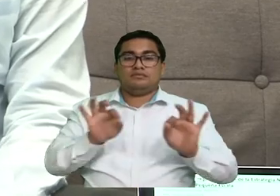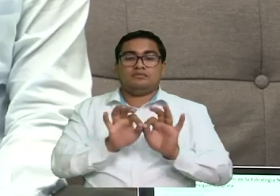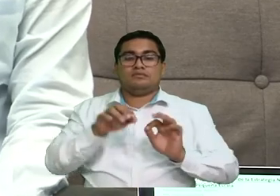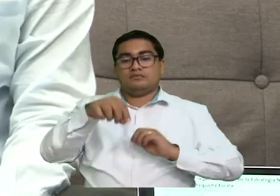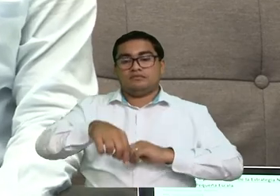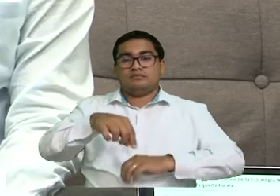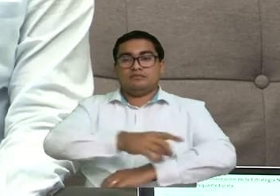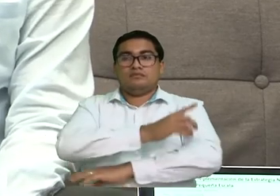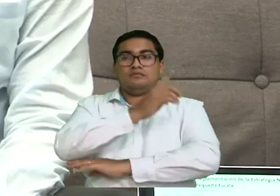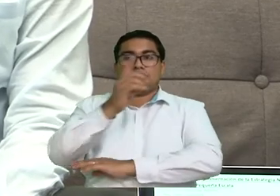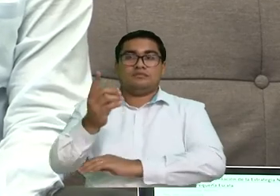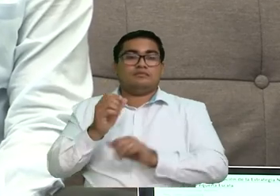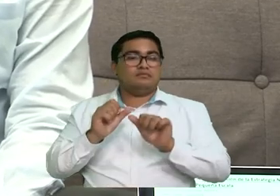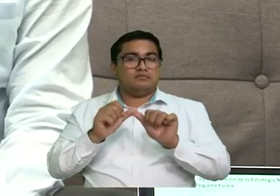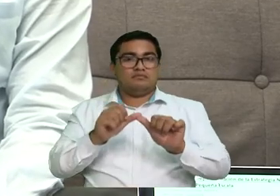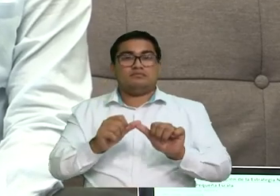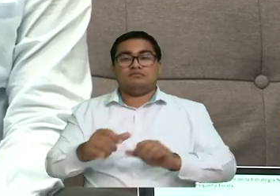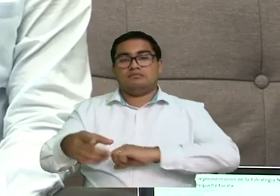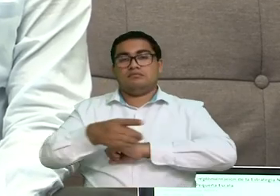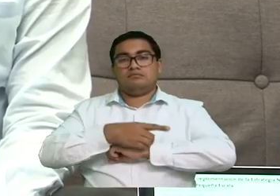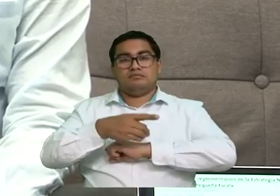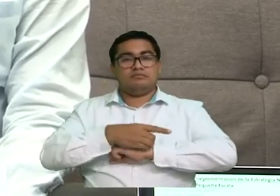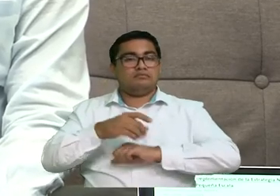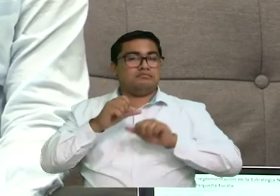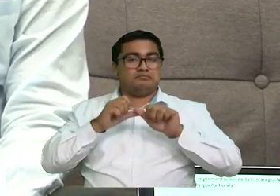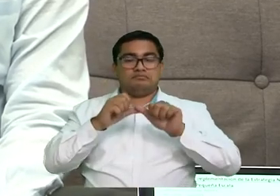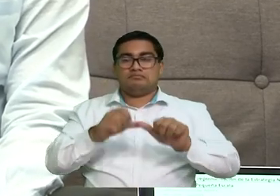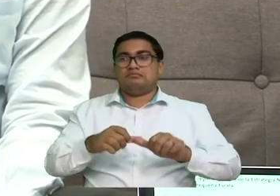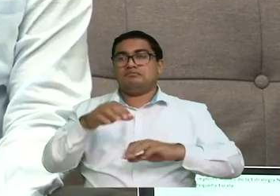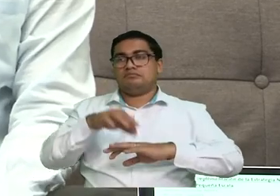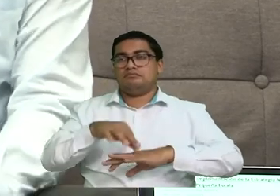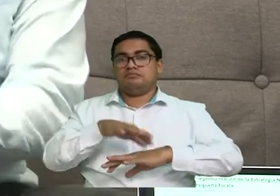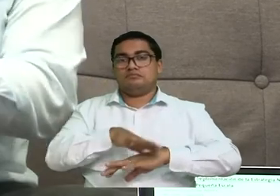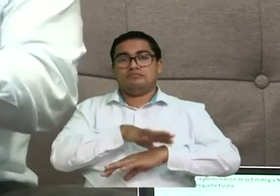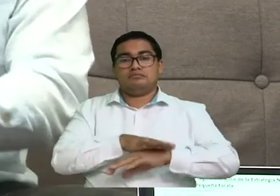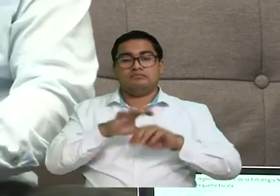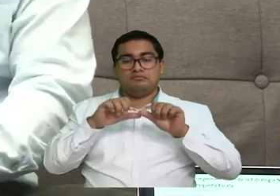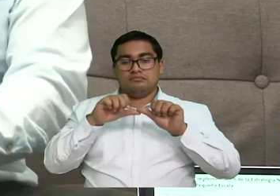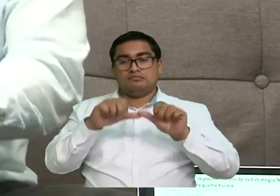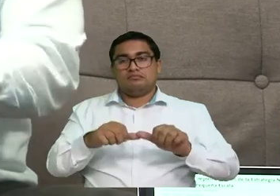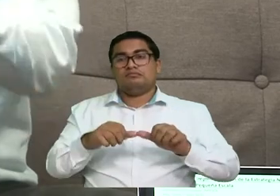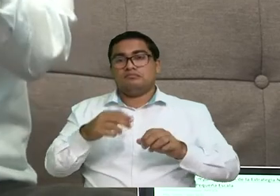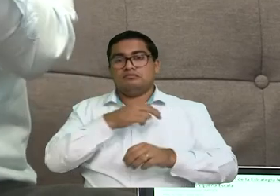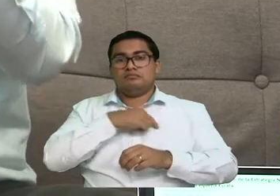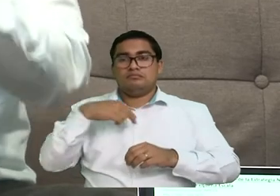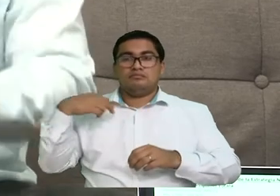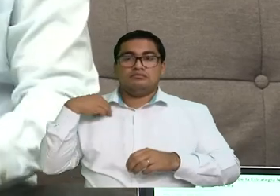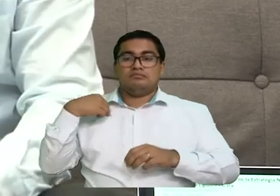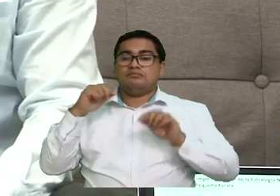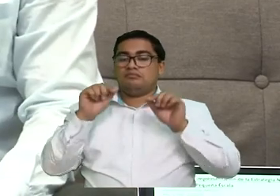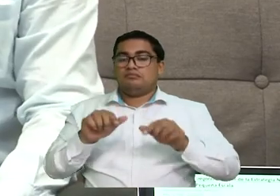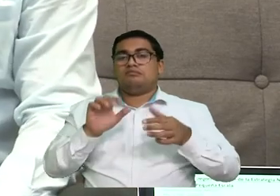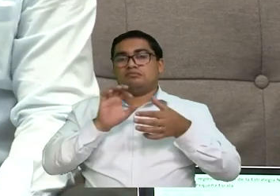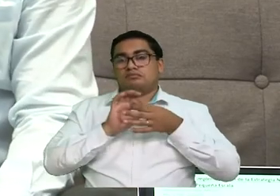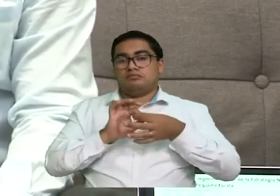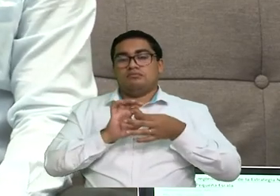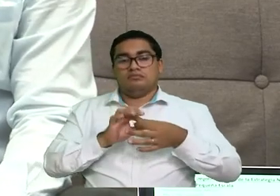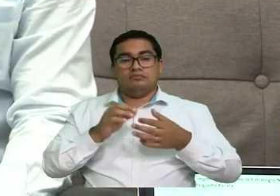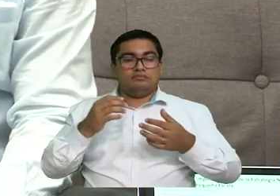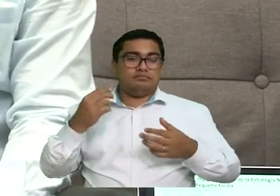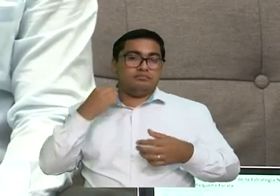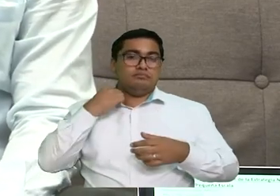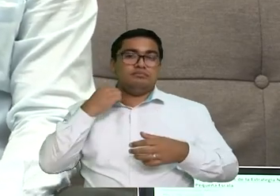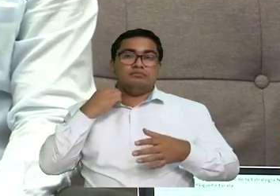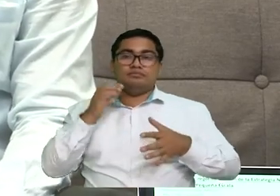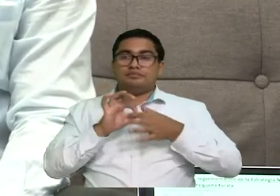hoy sigue siendo el comandante Daniel y la compañera Rosario, y nosotros que estamos ahí, entonces, siguiendo y